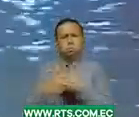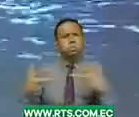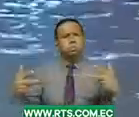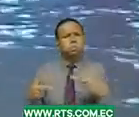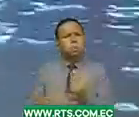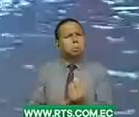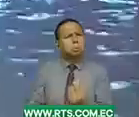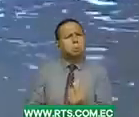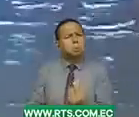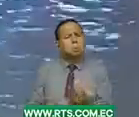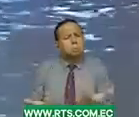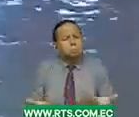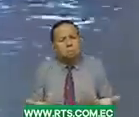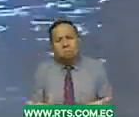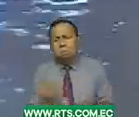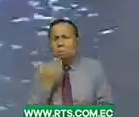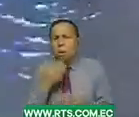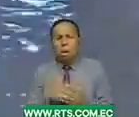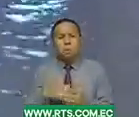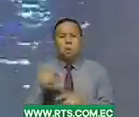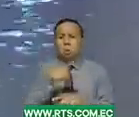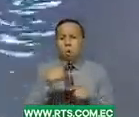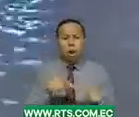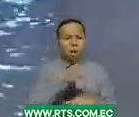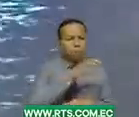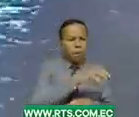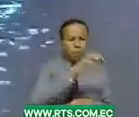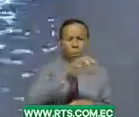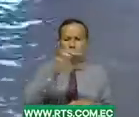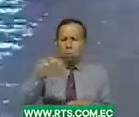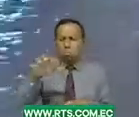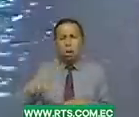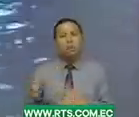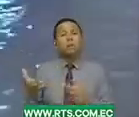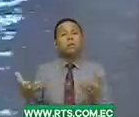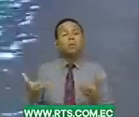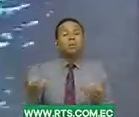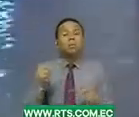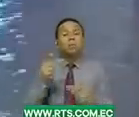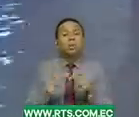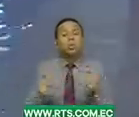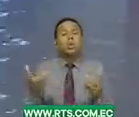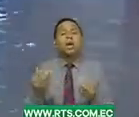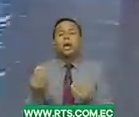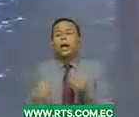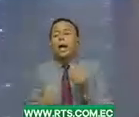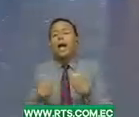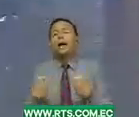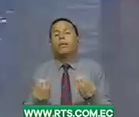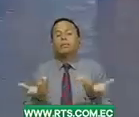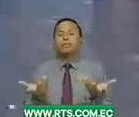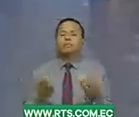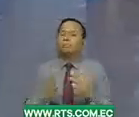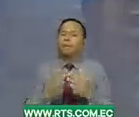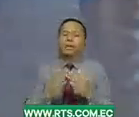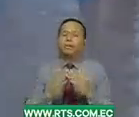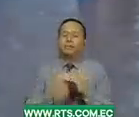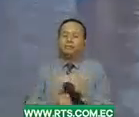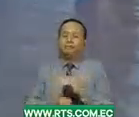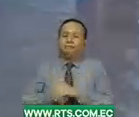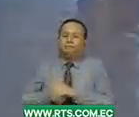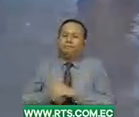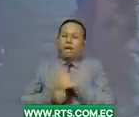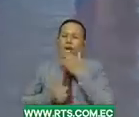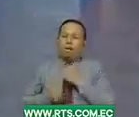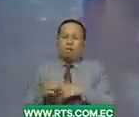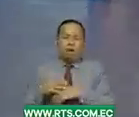este sector. Distintos puntos en la ciudad de Guayaquil, quizás la gran cantidad de personas, pues lo que ha buscado es evitar justamente este tipo